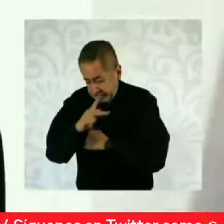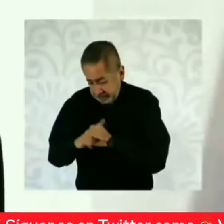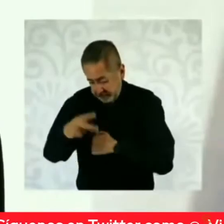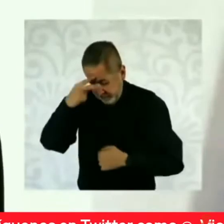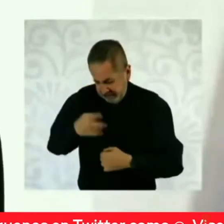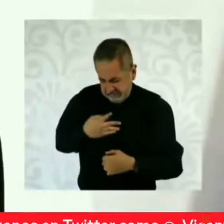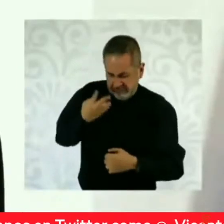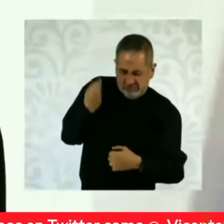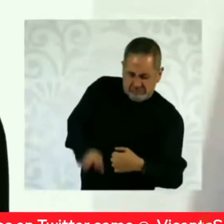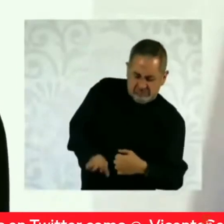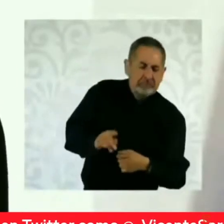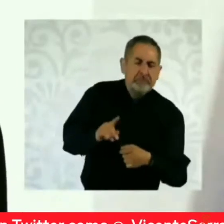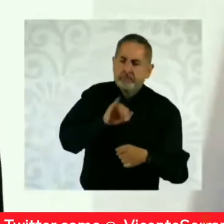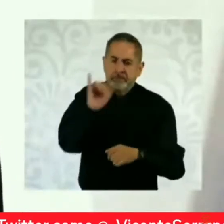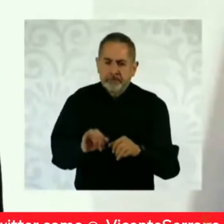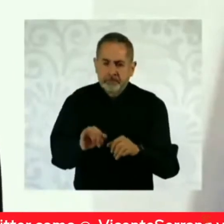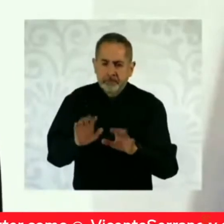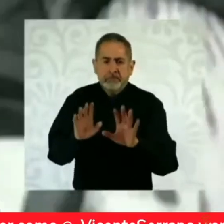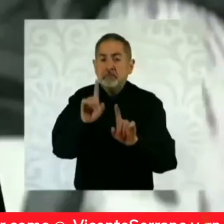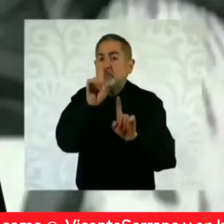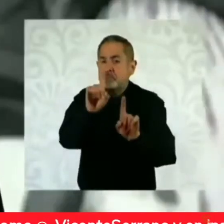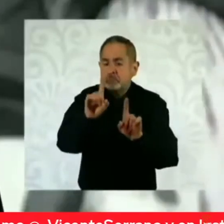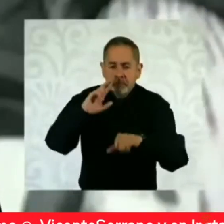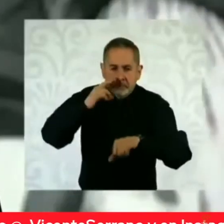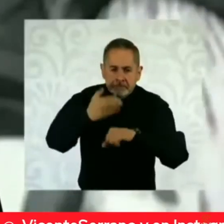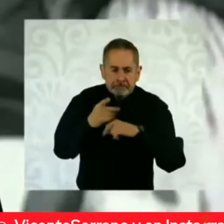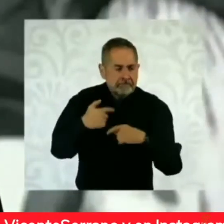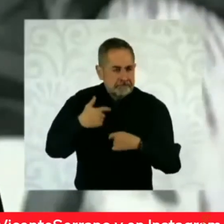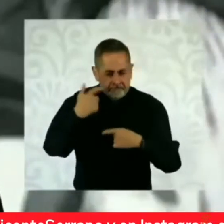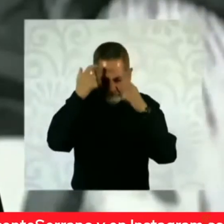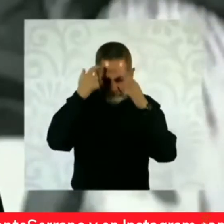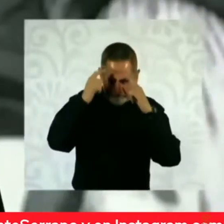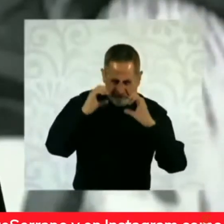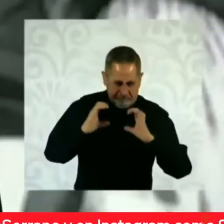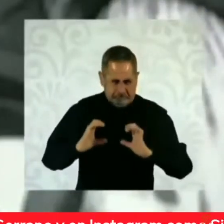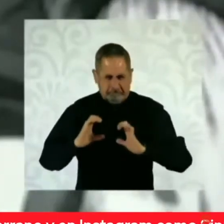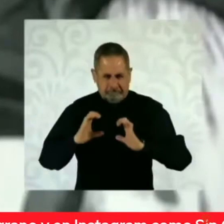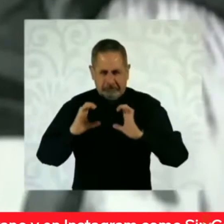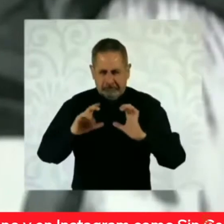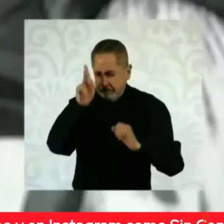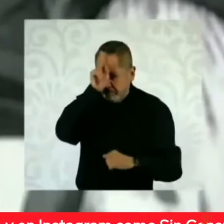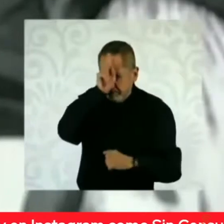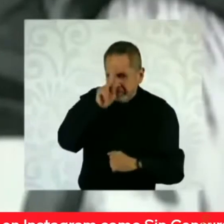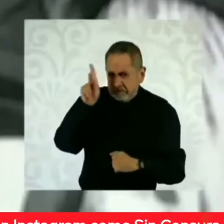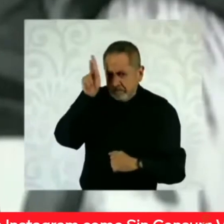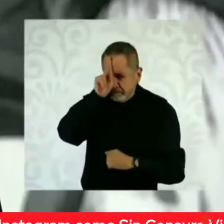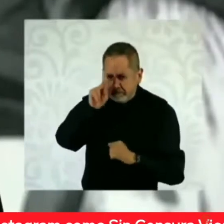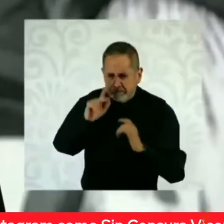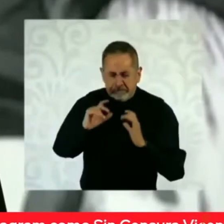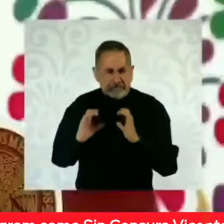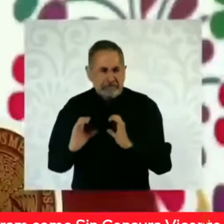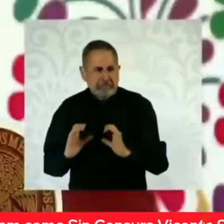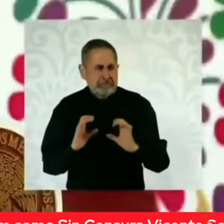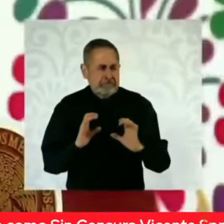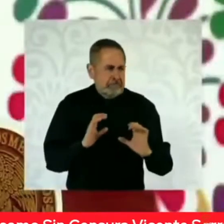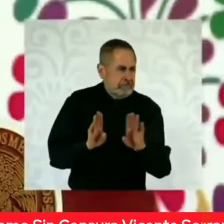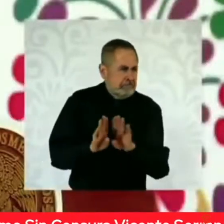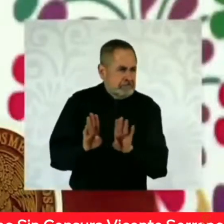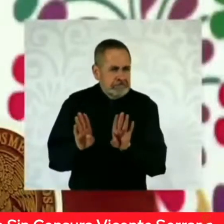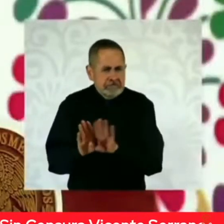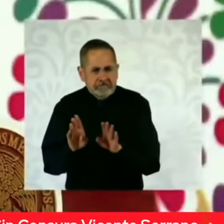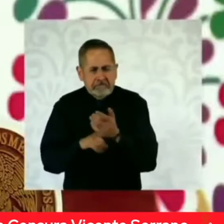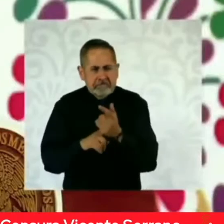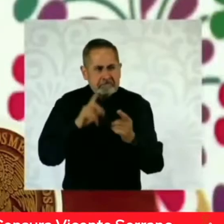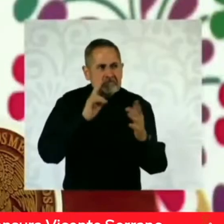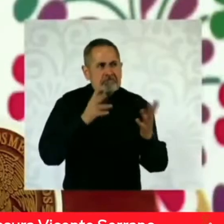cada momento hay que actuar con responsabilidad, con cabeza fría, para poder establecer pues las relaciones que